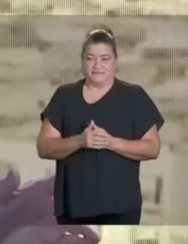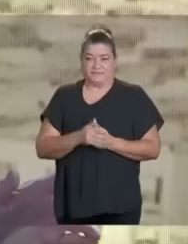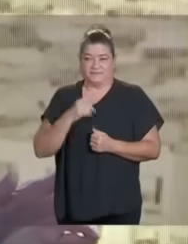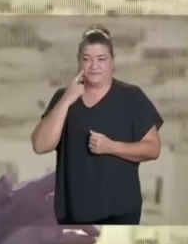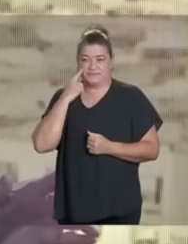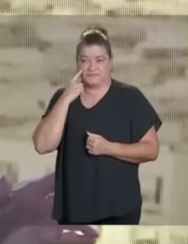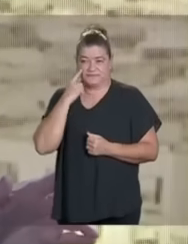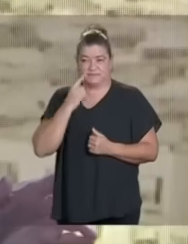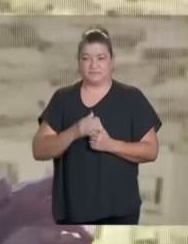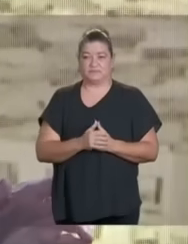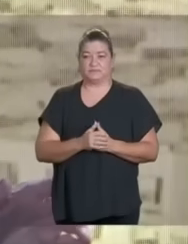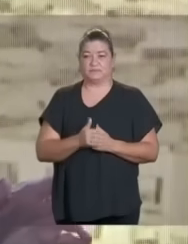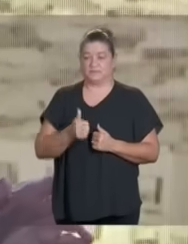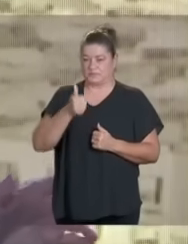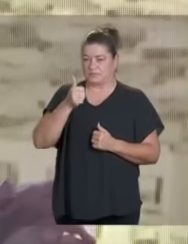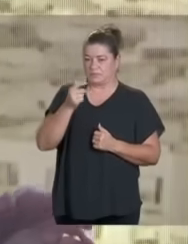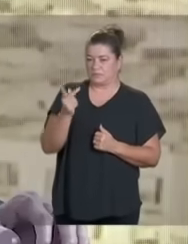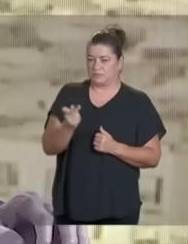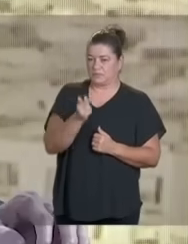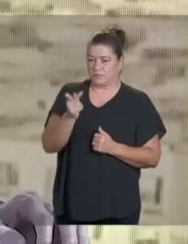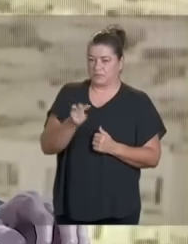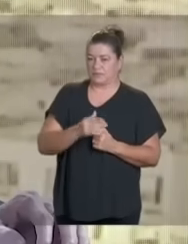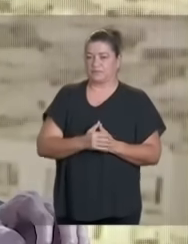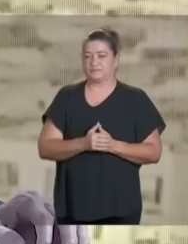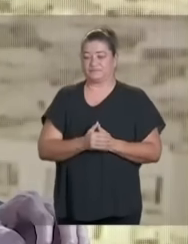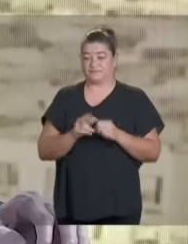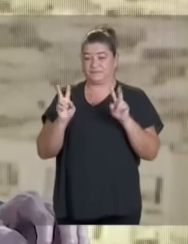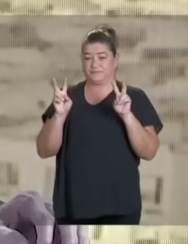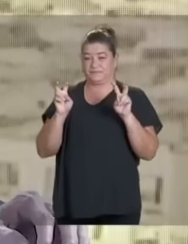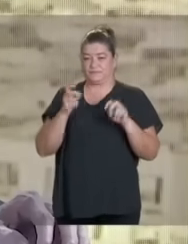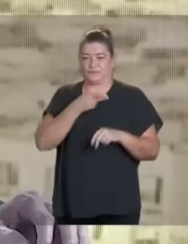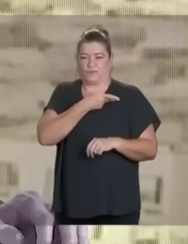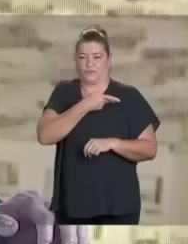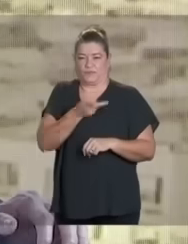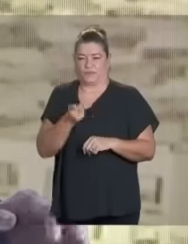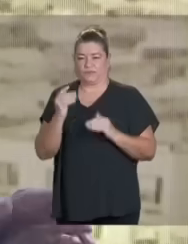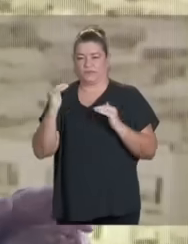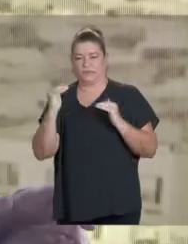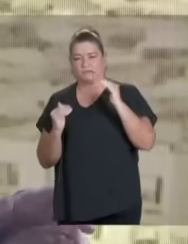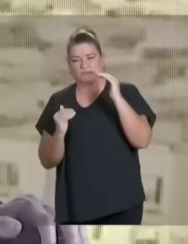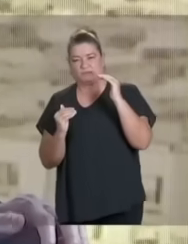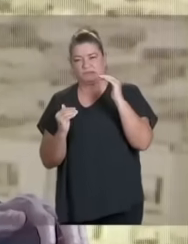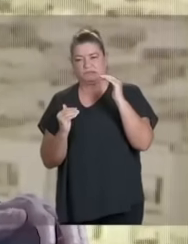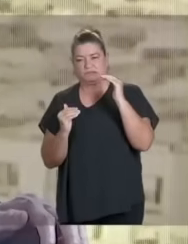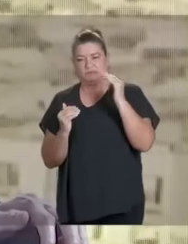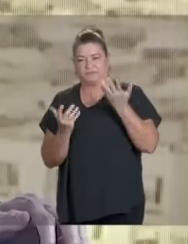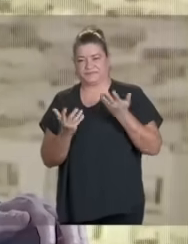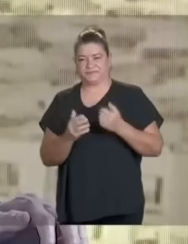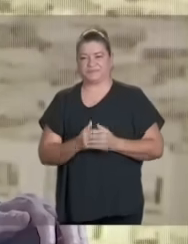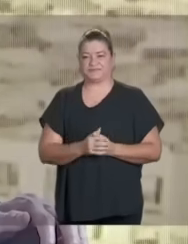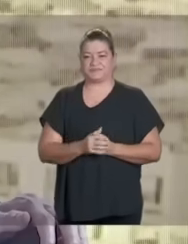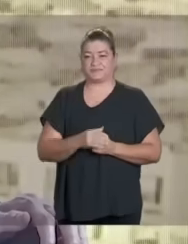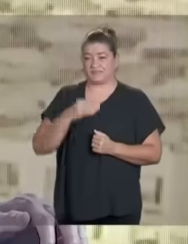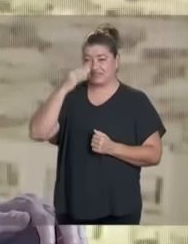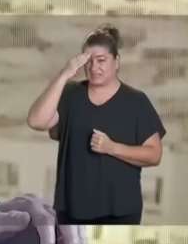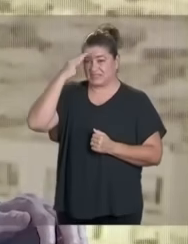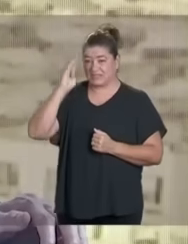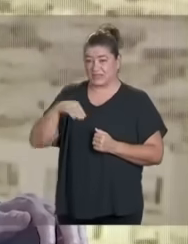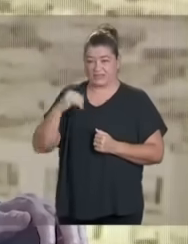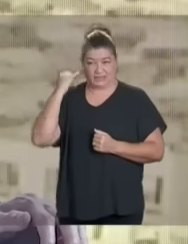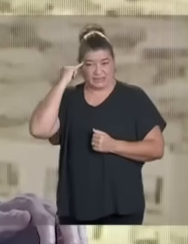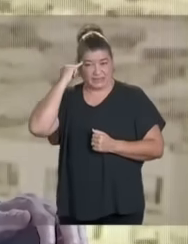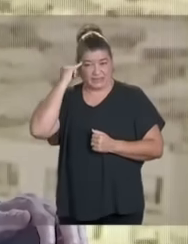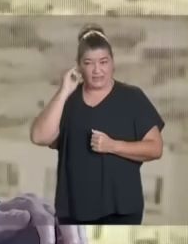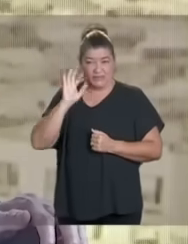la primera pregunta relacionada al tema pobreza y desigualdad. Es de una señora indígena de 45